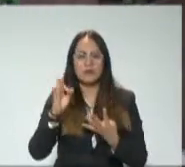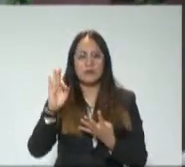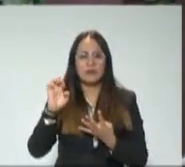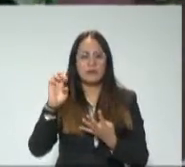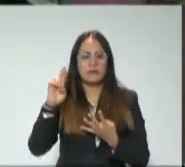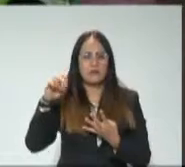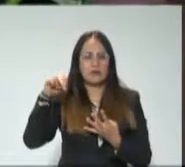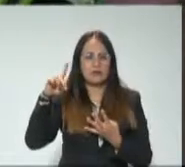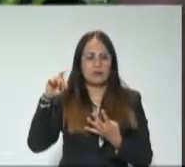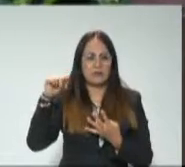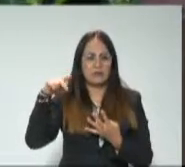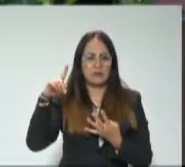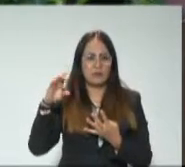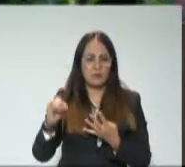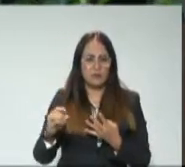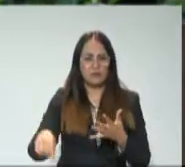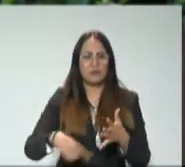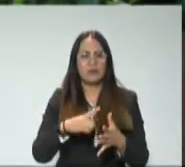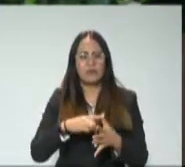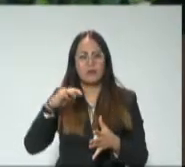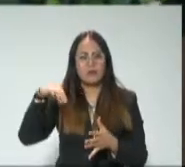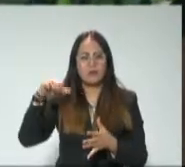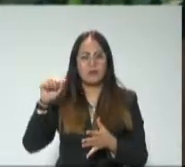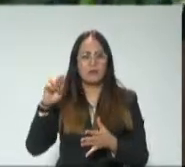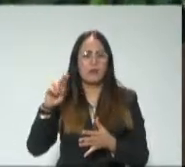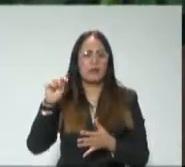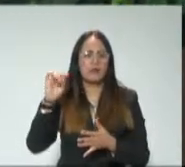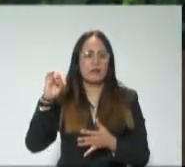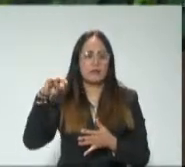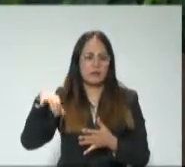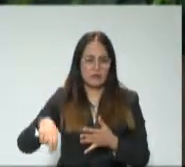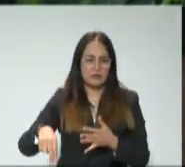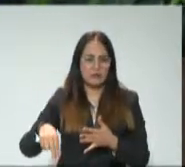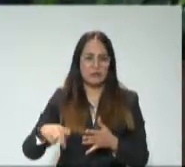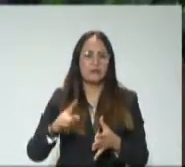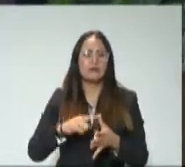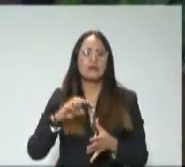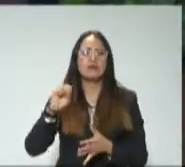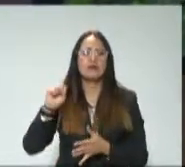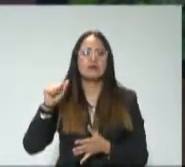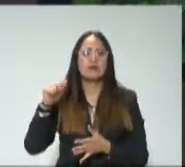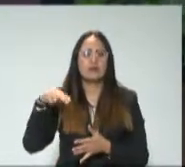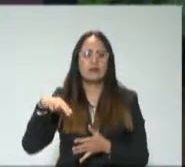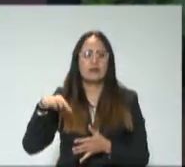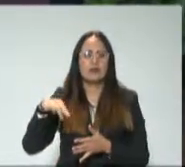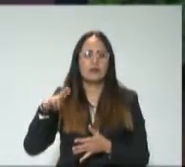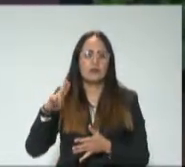Hernández López aldrin Martín briceño Conrado y Samuel Montoya